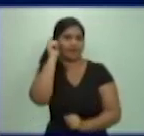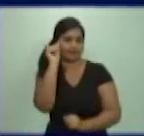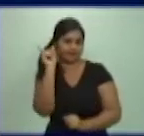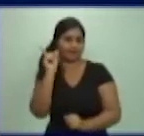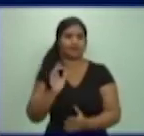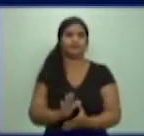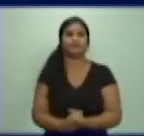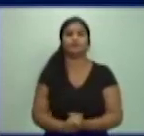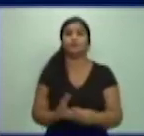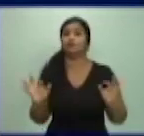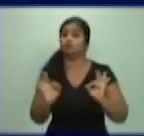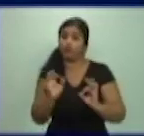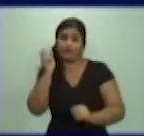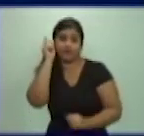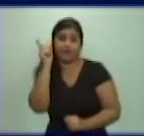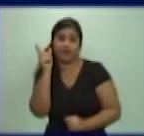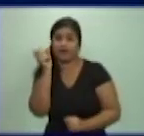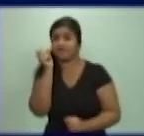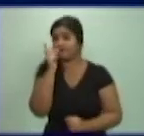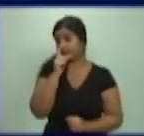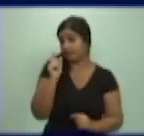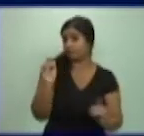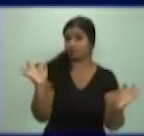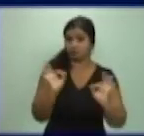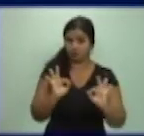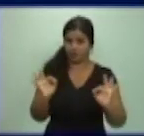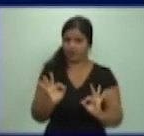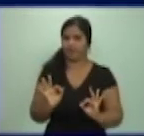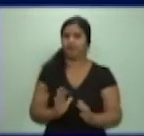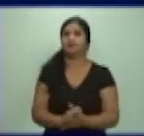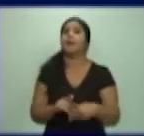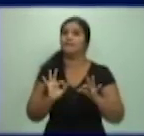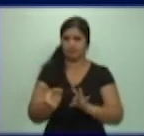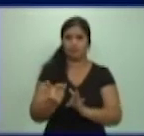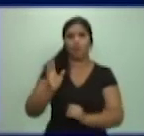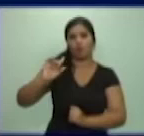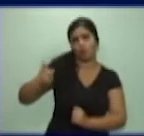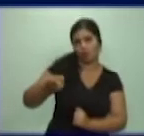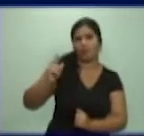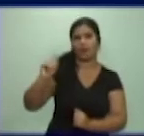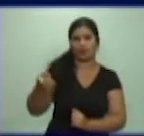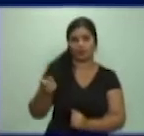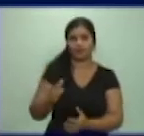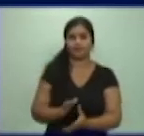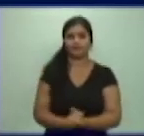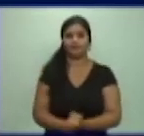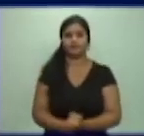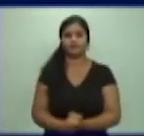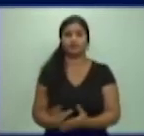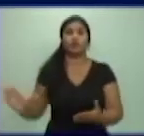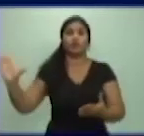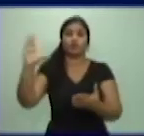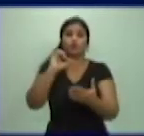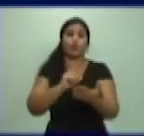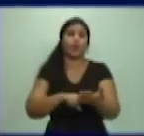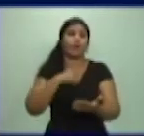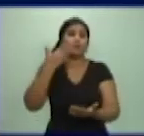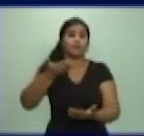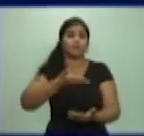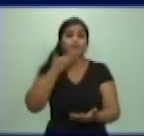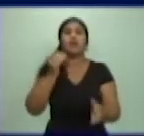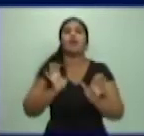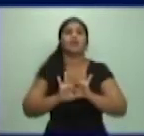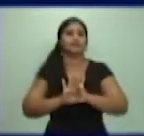Su ciencia reciente, toda la poesía. Bueno, ya ahí concluyó. Por tanto, puedo colocar un